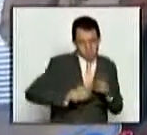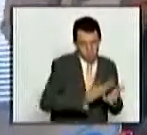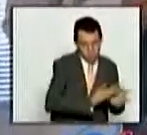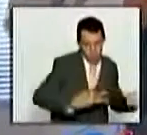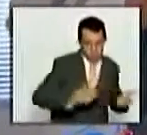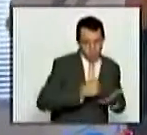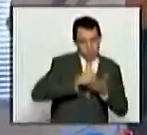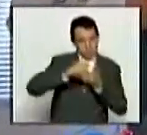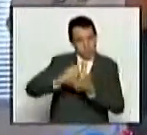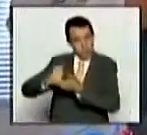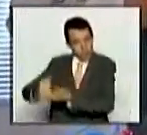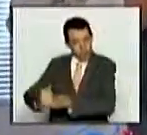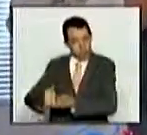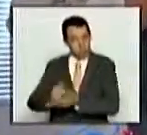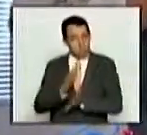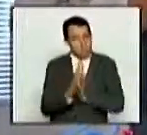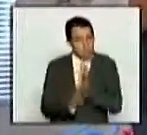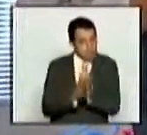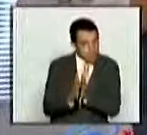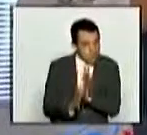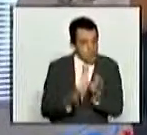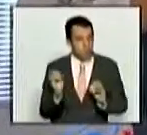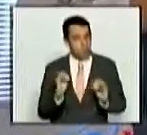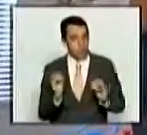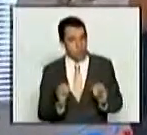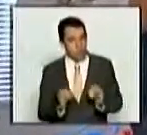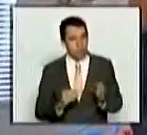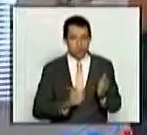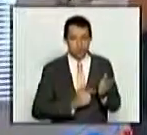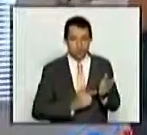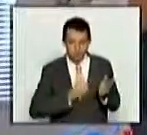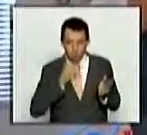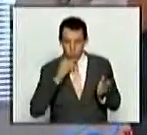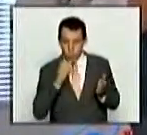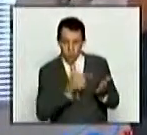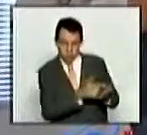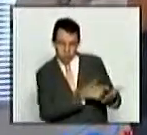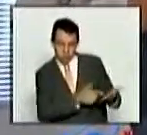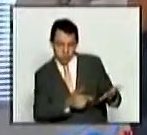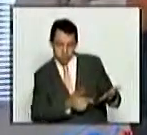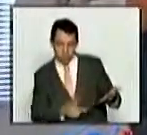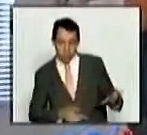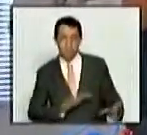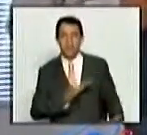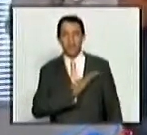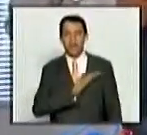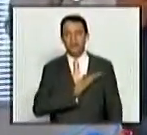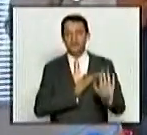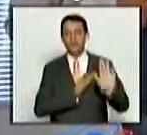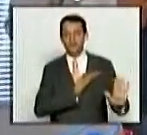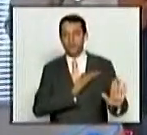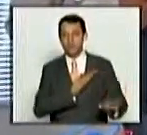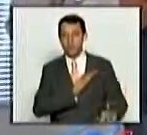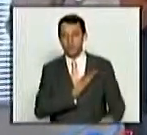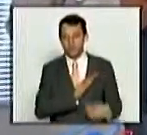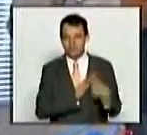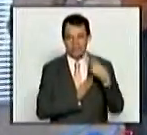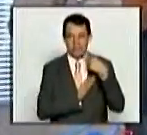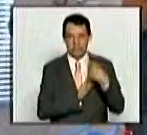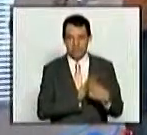que acaba de resumir muy bien el doctor Javier Rodríguez? Y me dijo, mi mamá empezó con un dolor crónico